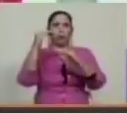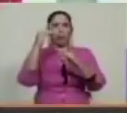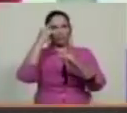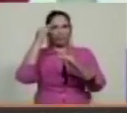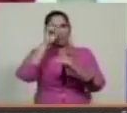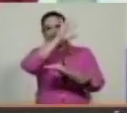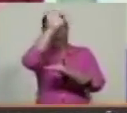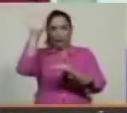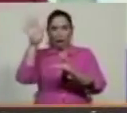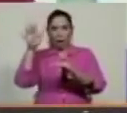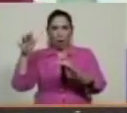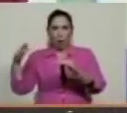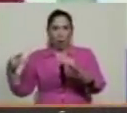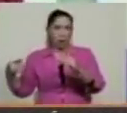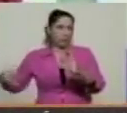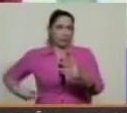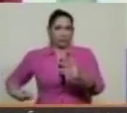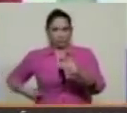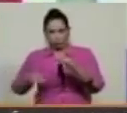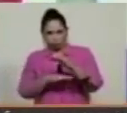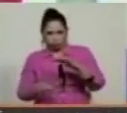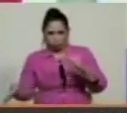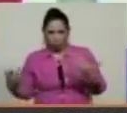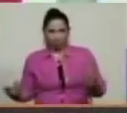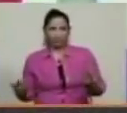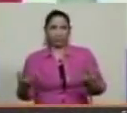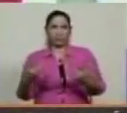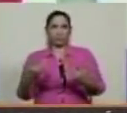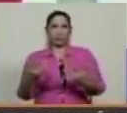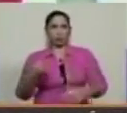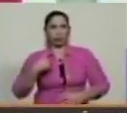¿Ah? Bueno, dicen eso, yo no sé, yo no estoy diciendo que yo no soy